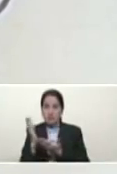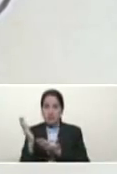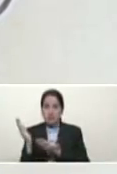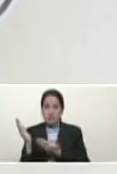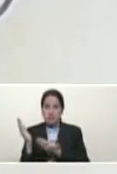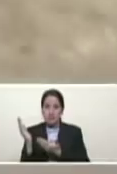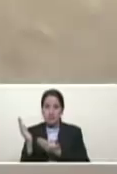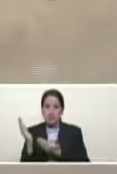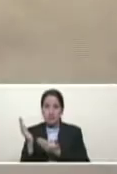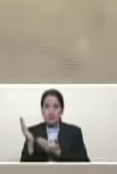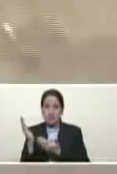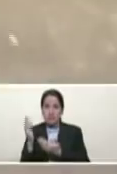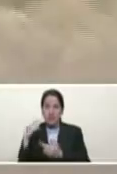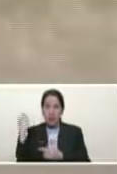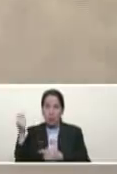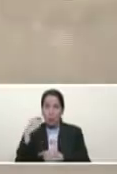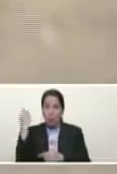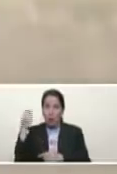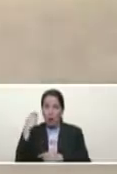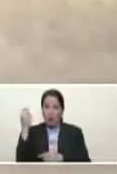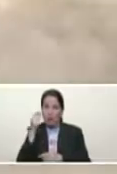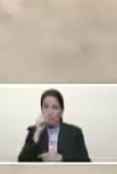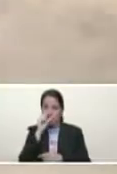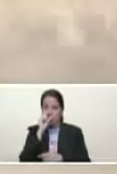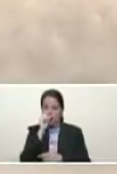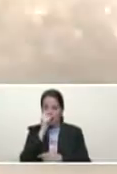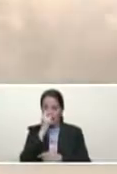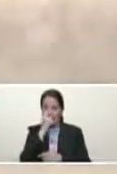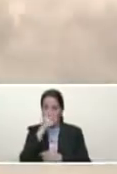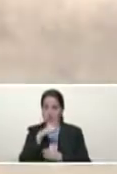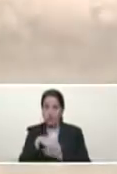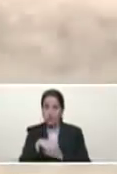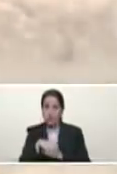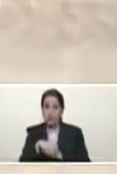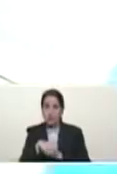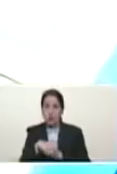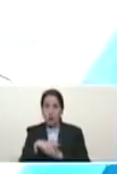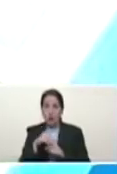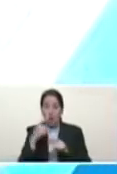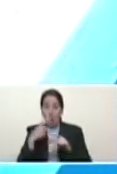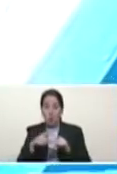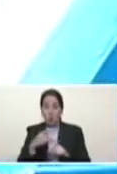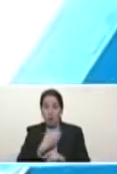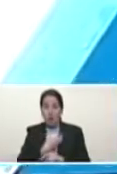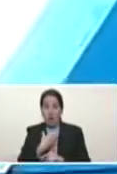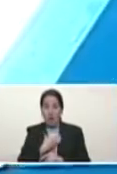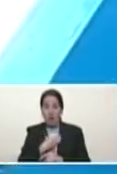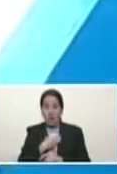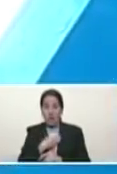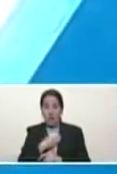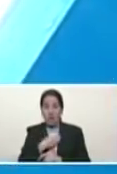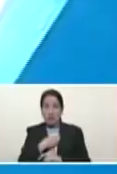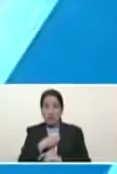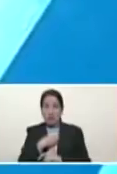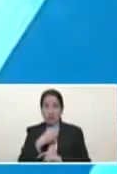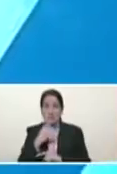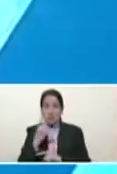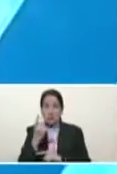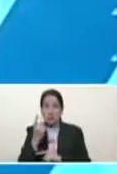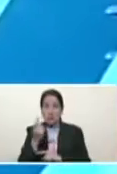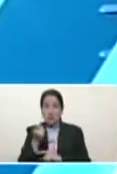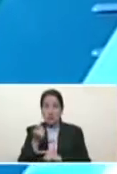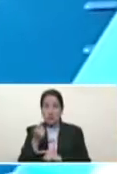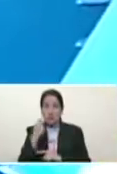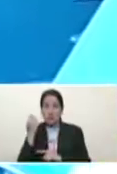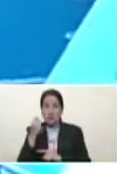las sabanas del Guárico. Me encuentro en compañía con el alcalde Manuel García, alcalde de este municipio, el alcalde de las Mercedes del